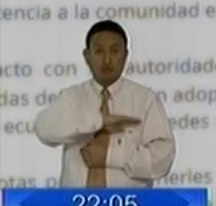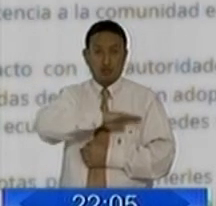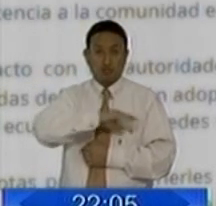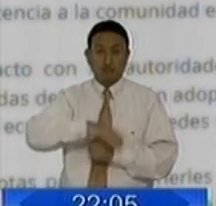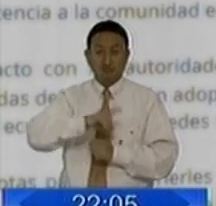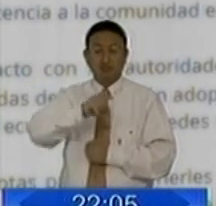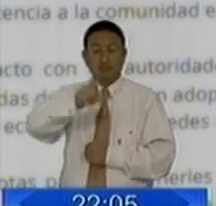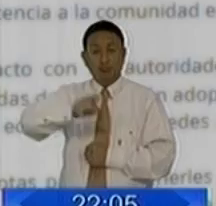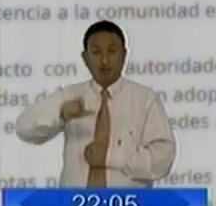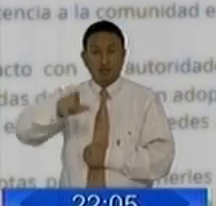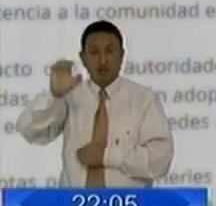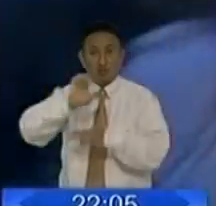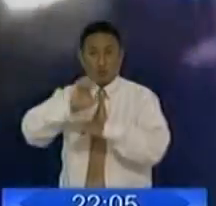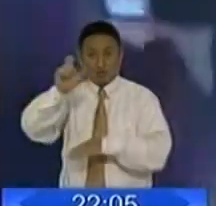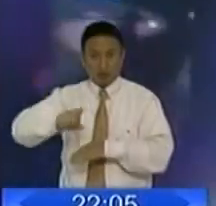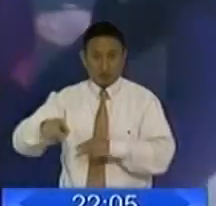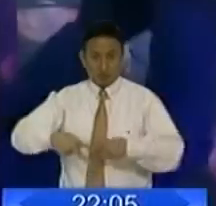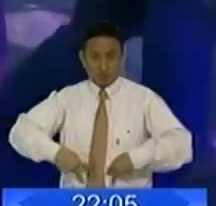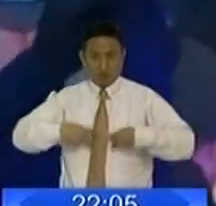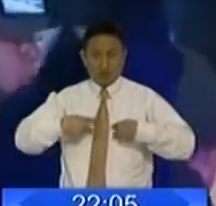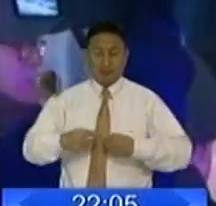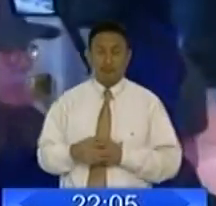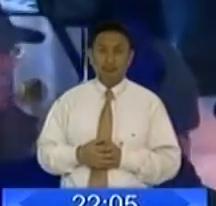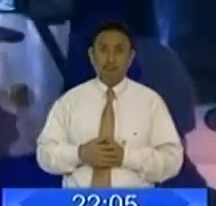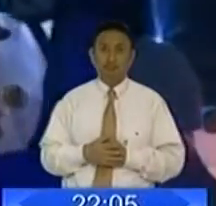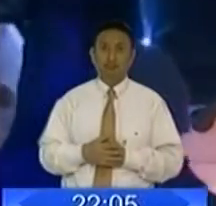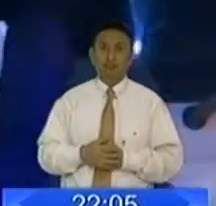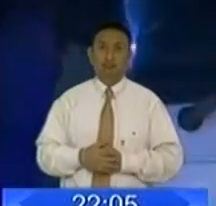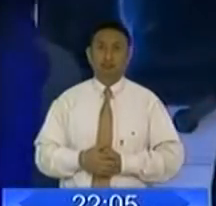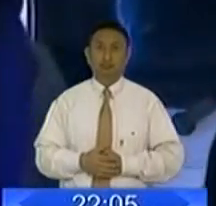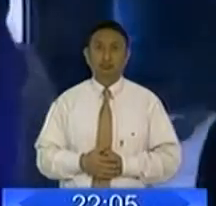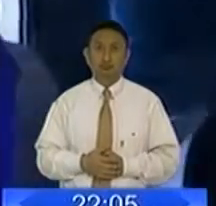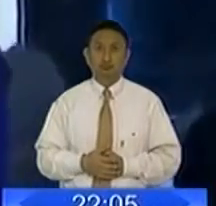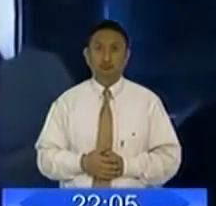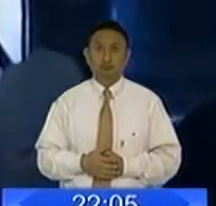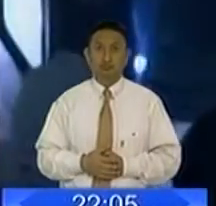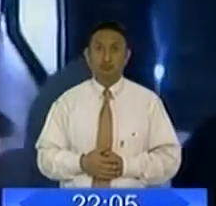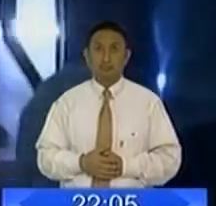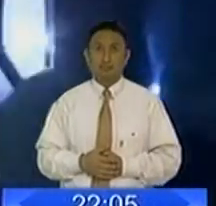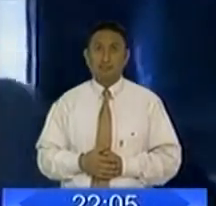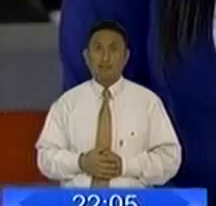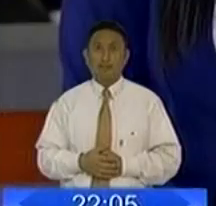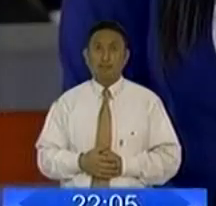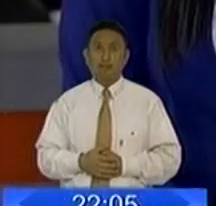residen los connacionales. Informó Priscila Cadena.